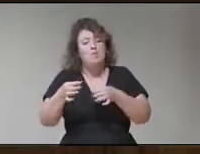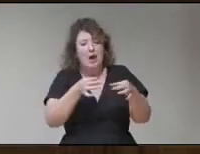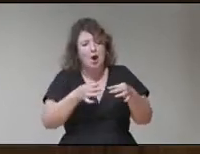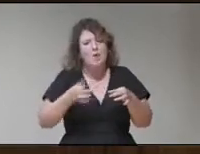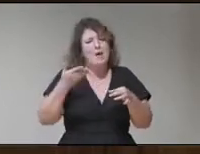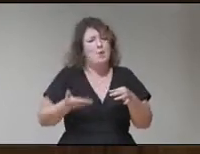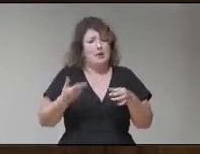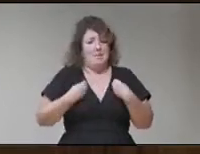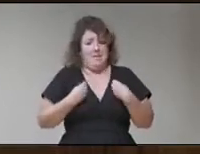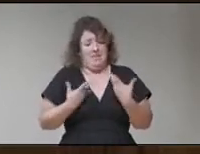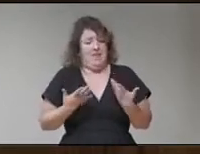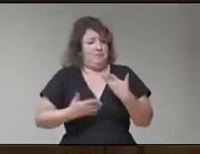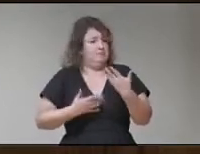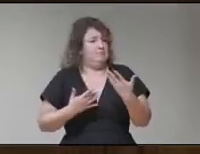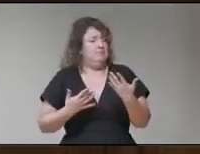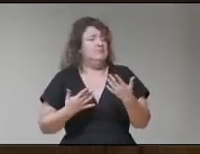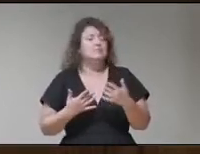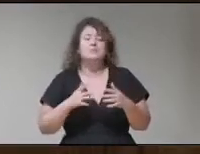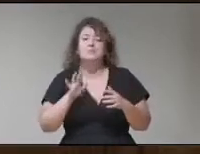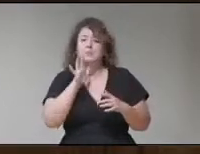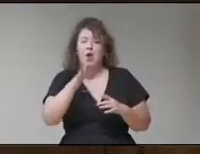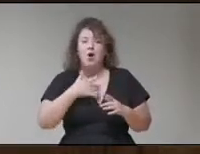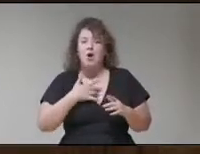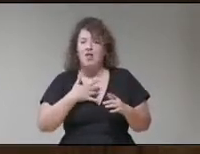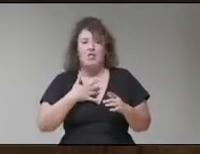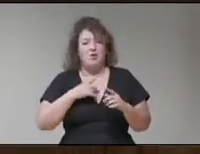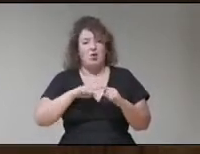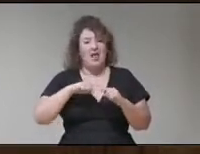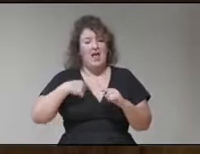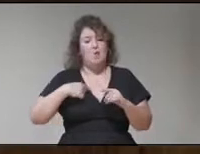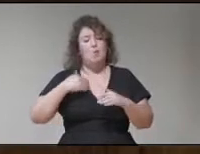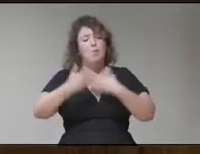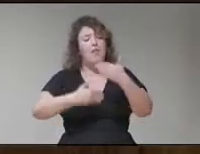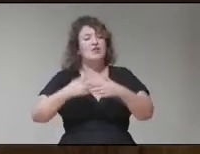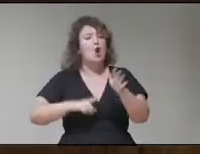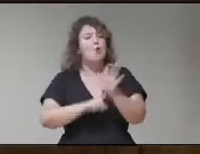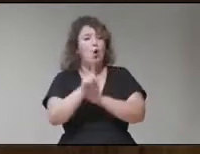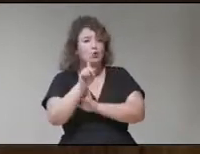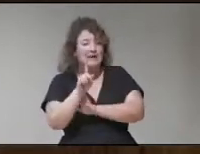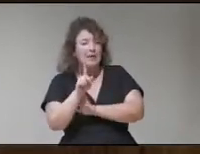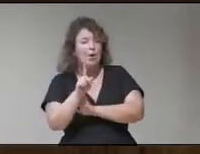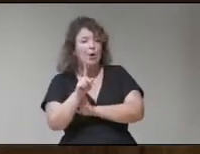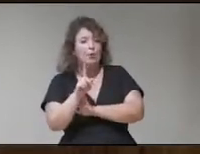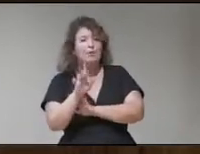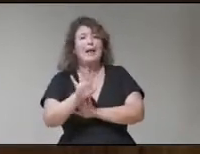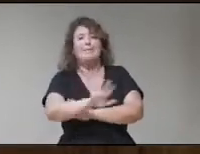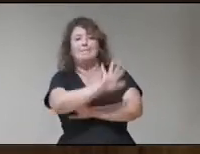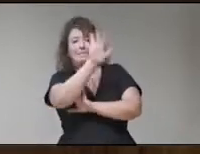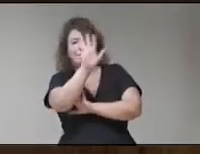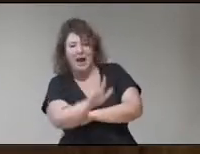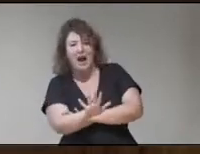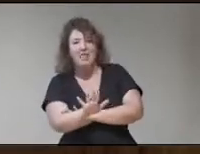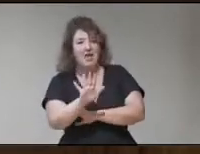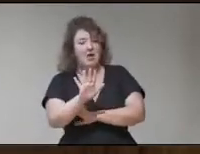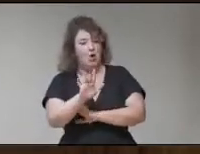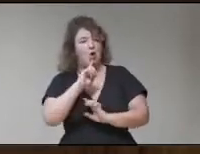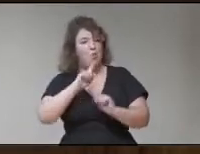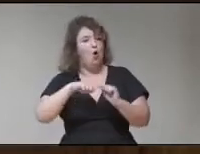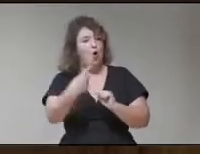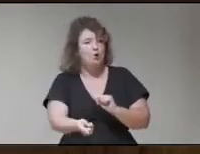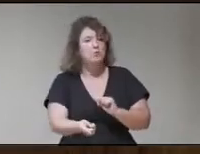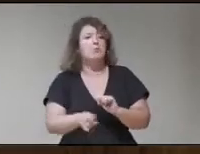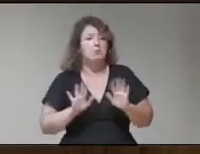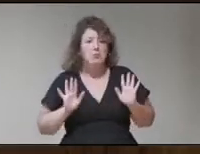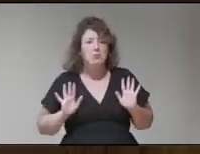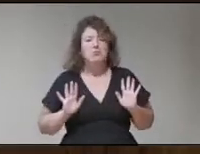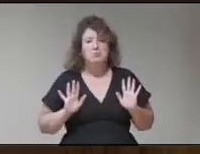nosotros, pero ese efecto definitivo en el proceso evolutivo que parece que han tenido, bueno,